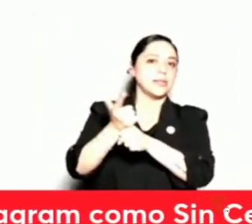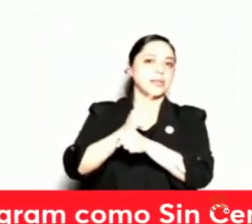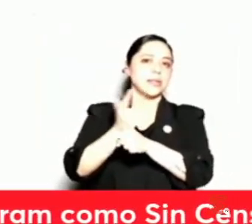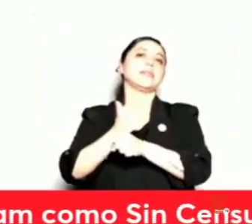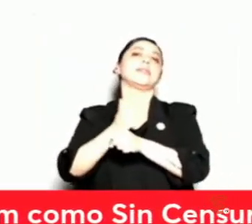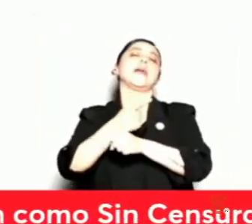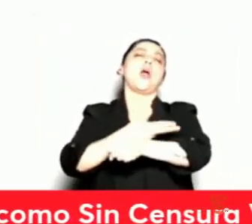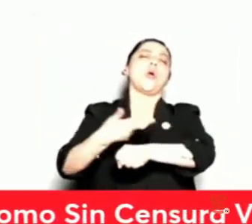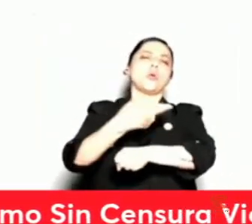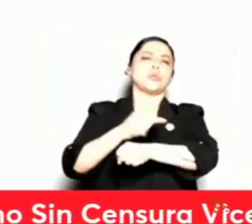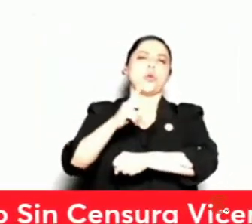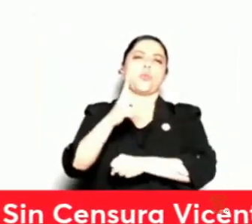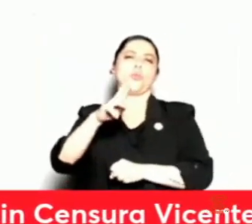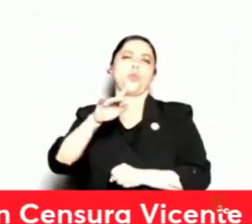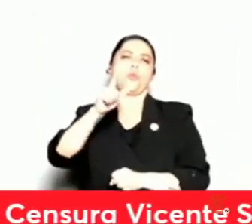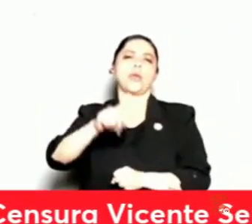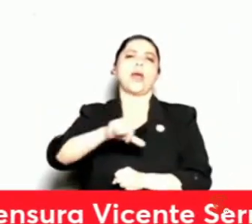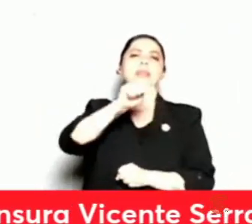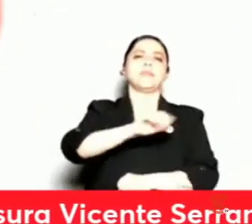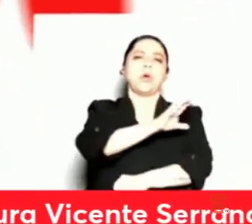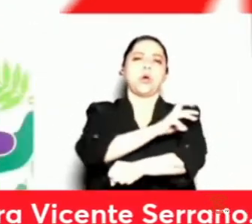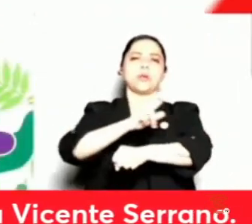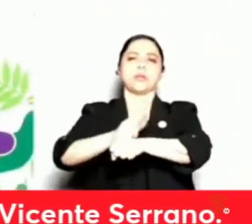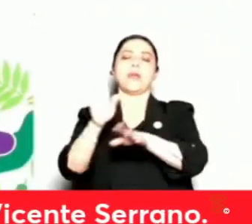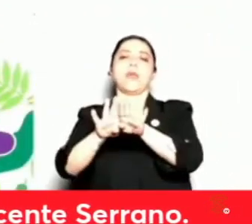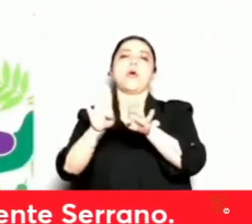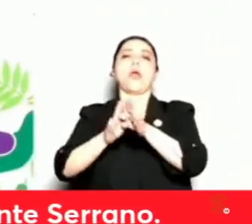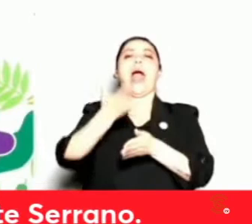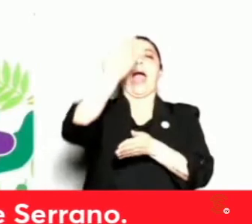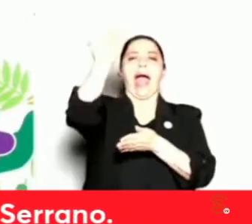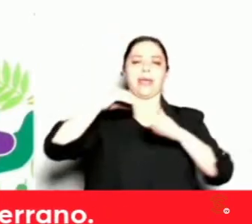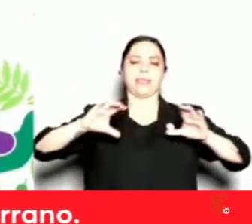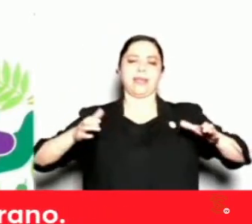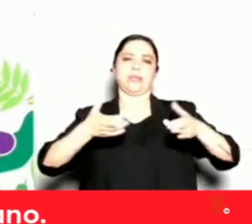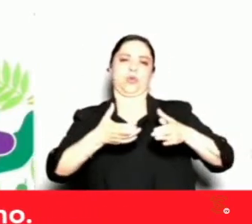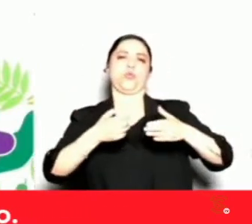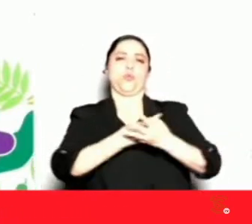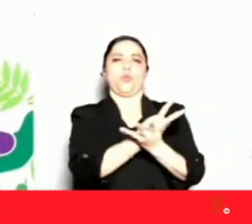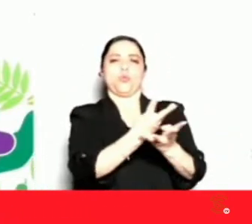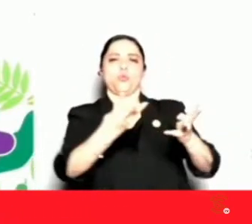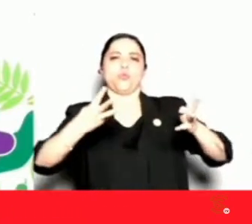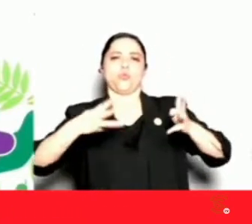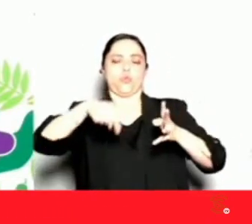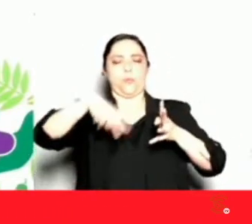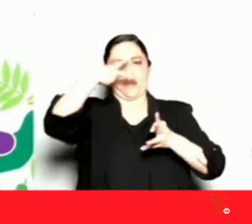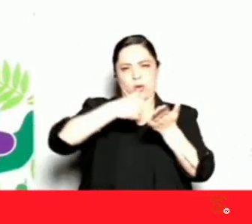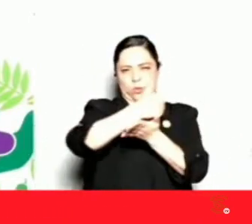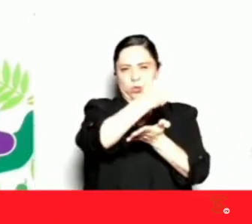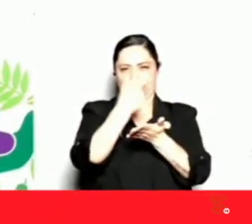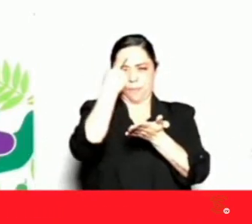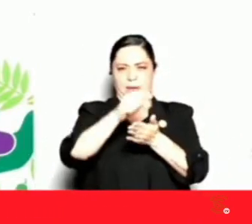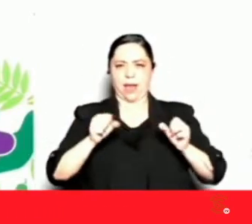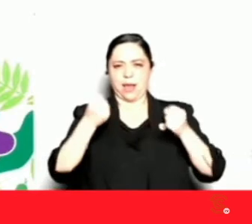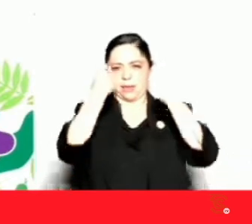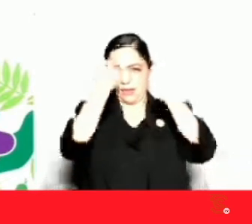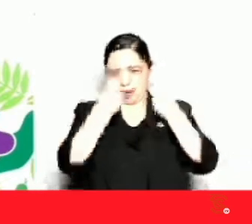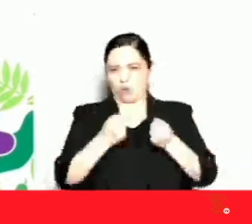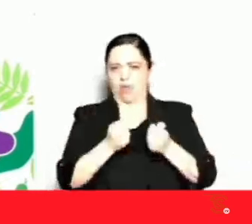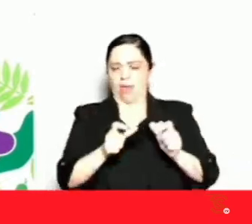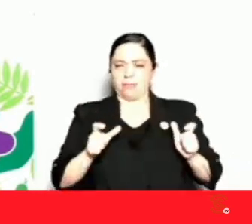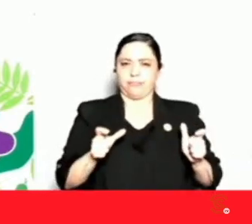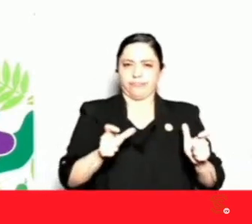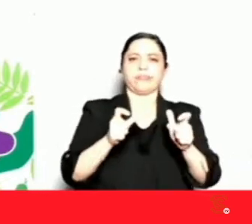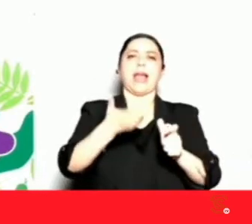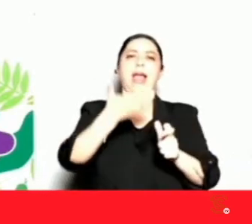Administración Pública, fue coordinador general del Gabinete de Seguridad y Procuración de Justicia del Gobierno de la Ciudad de México durante la administración